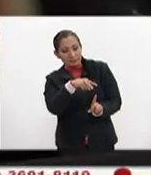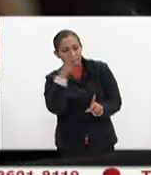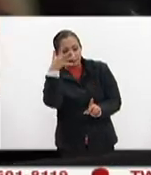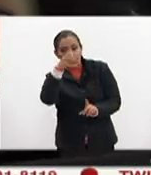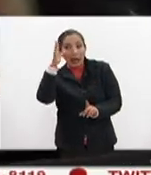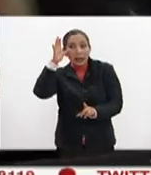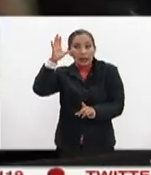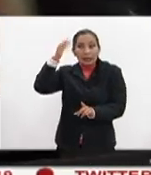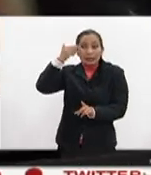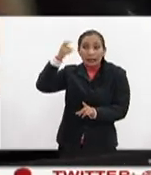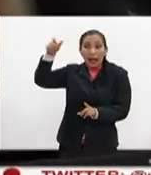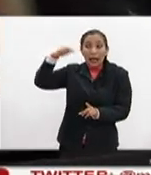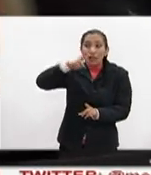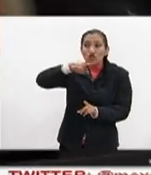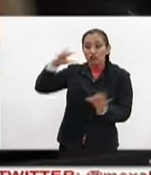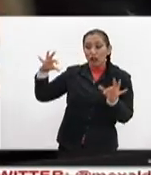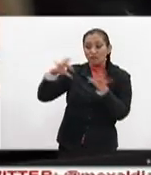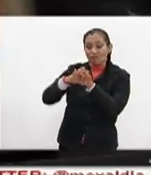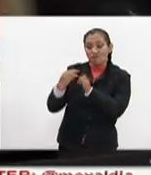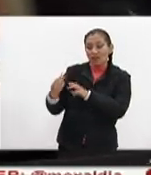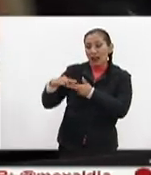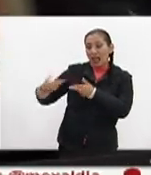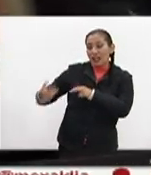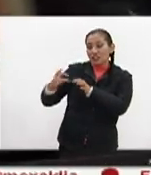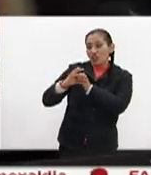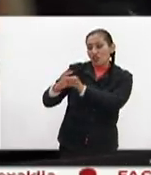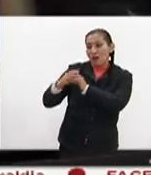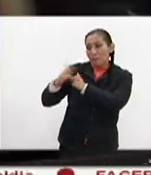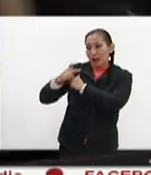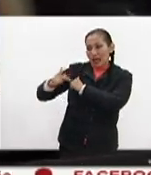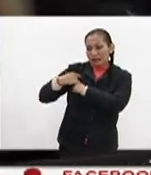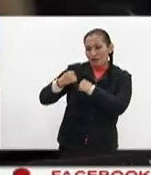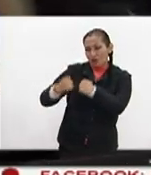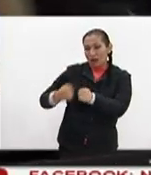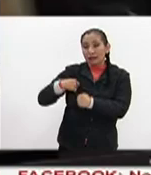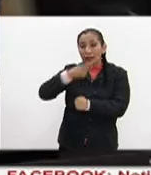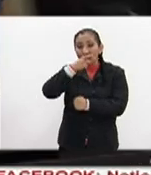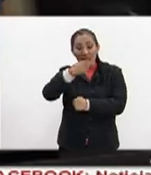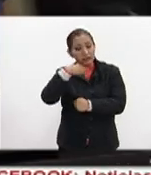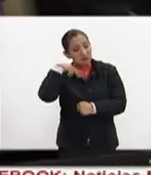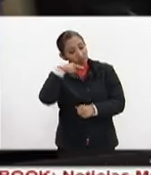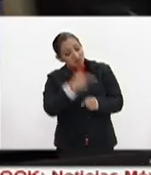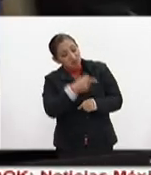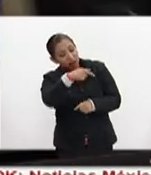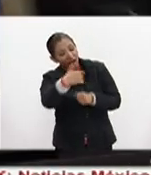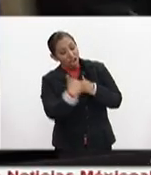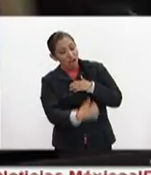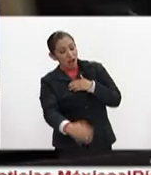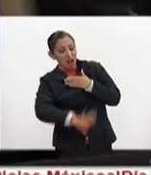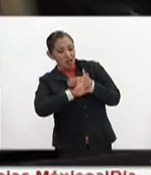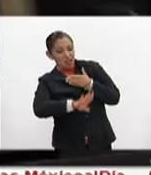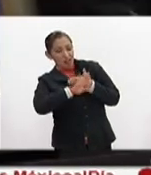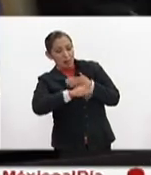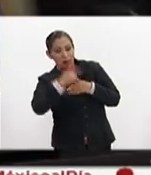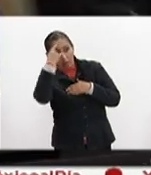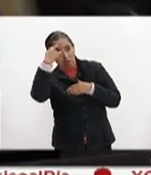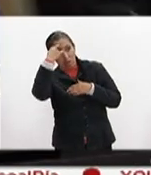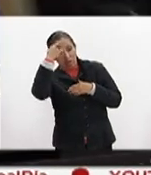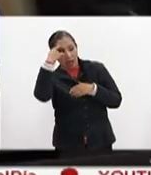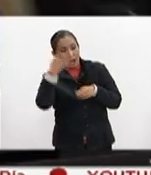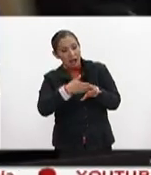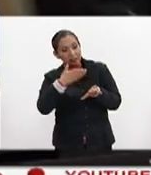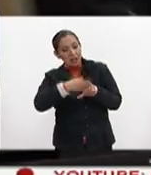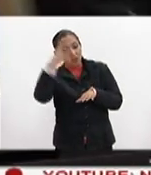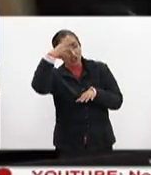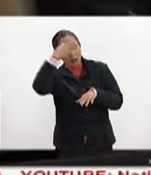en China y Rusia para fortalecer las relaciones bilaterales con esos países. También calificó de persecución enfermiza las sanciones